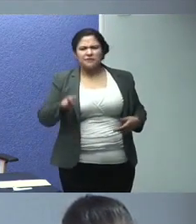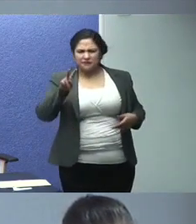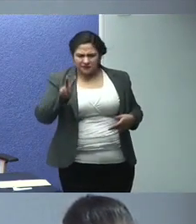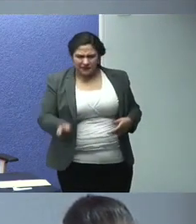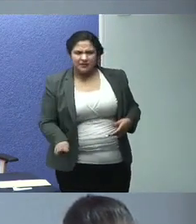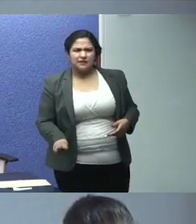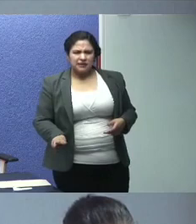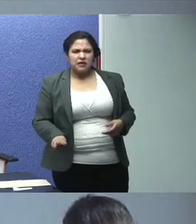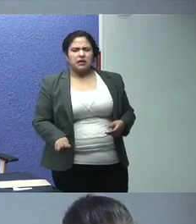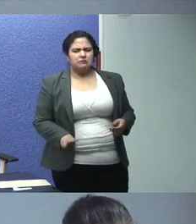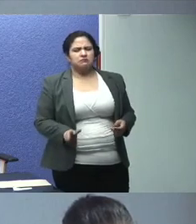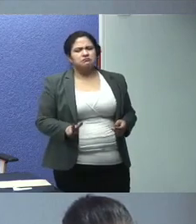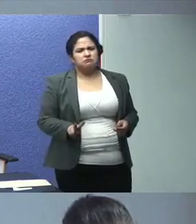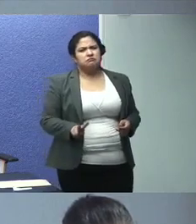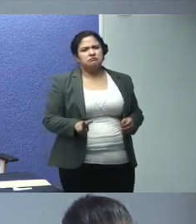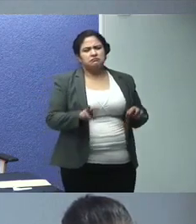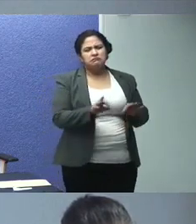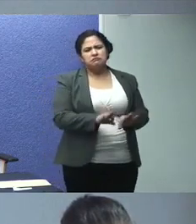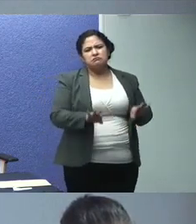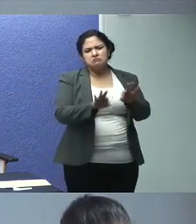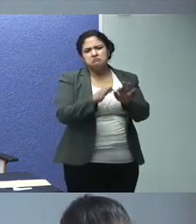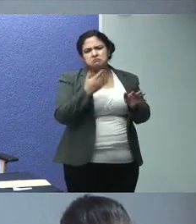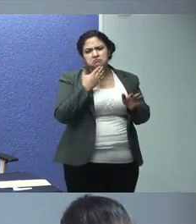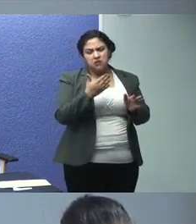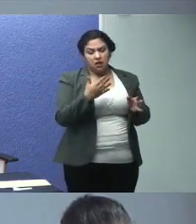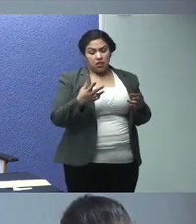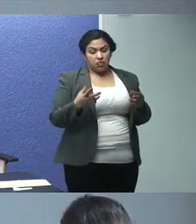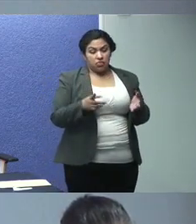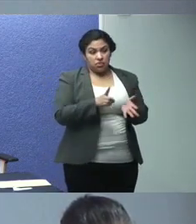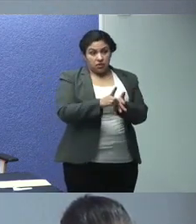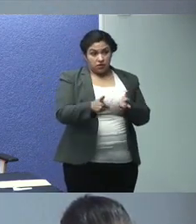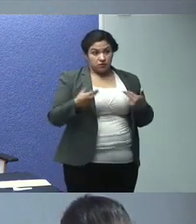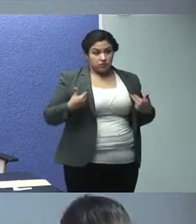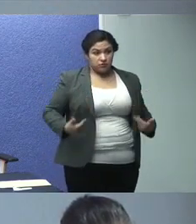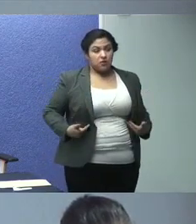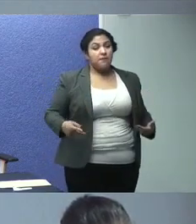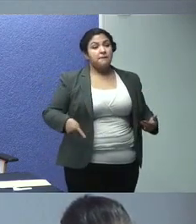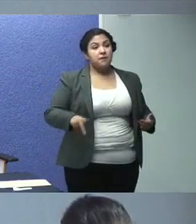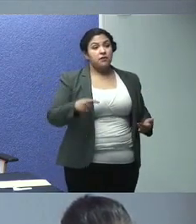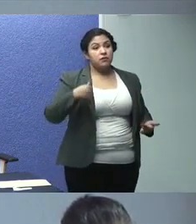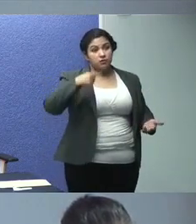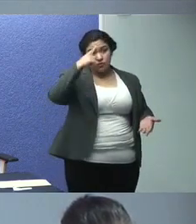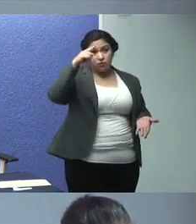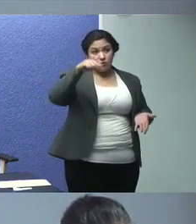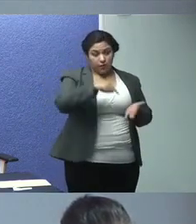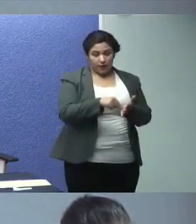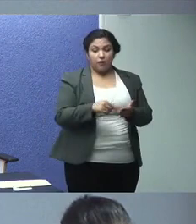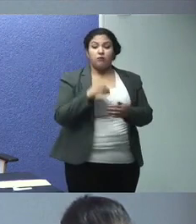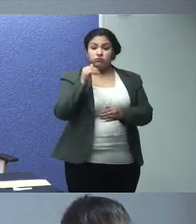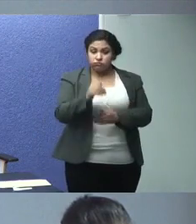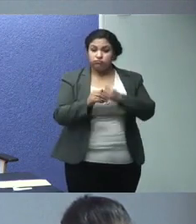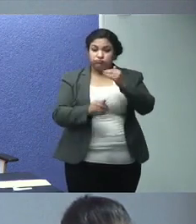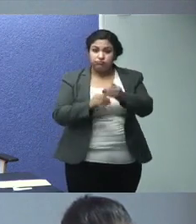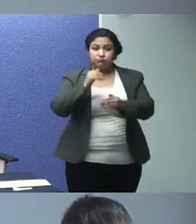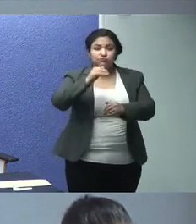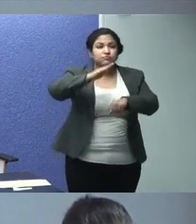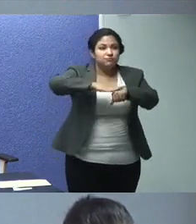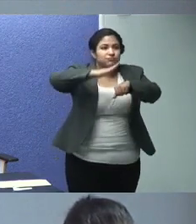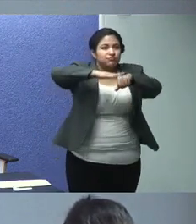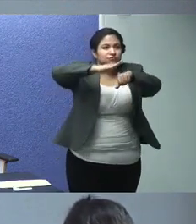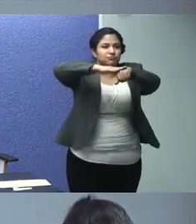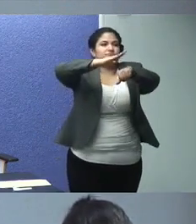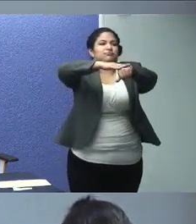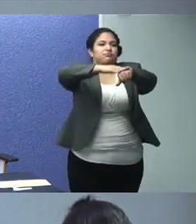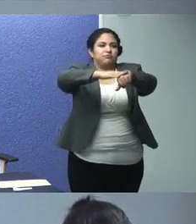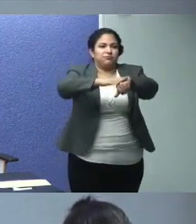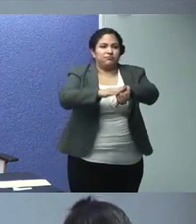gran aporte desde los derechos humanos, pero me parece que si no avanzamos, y para avanzar tenemos que